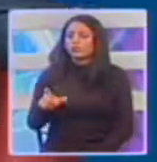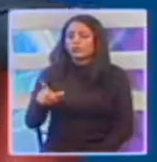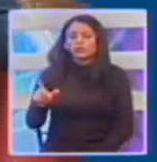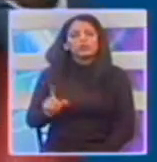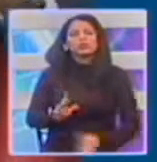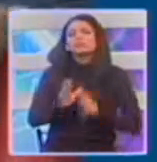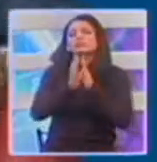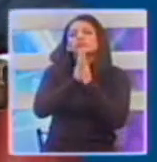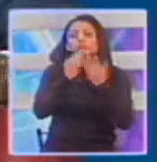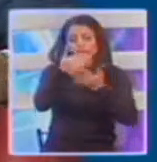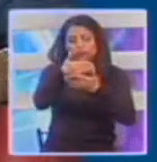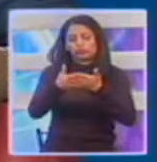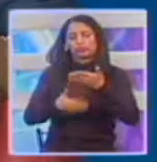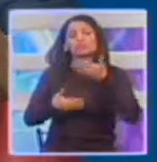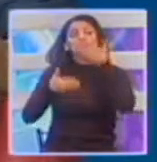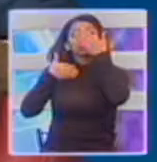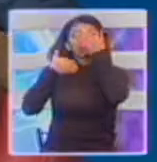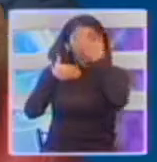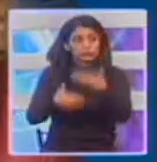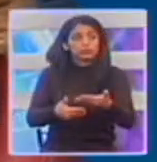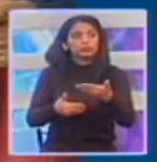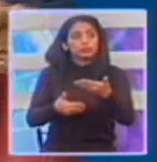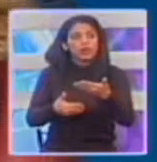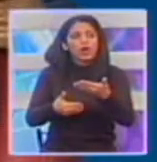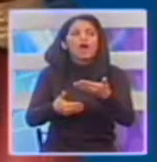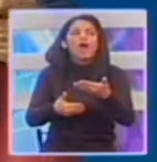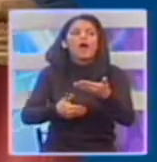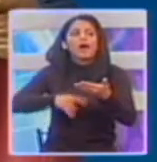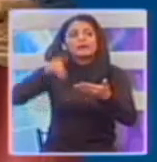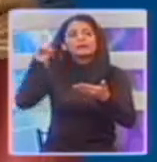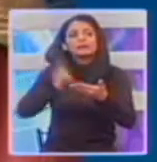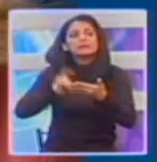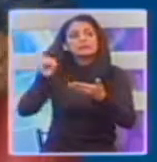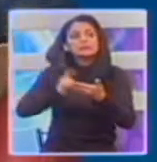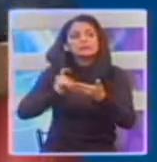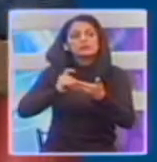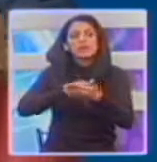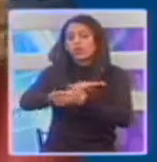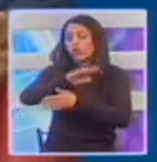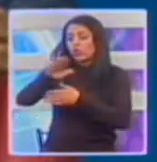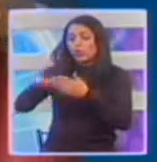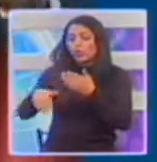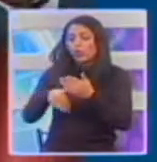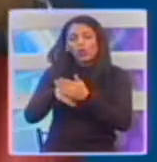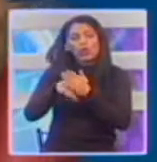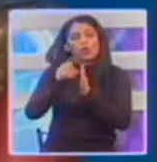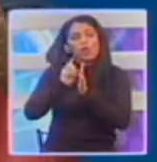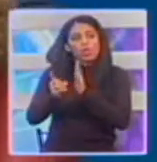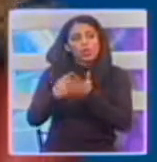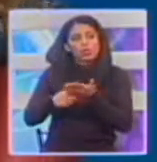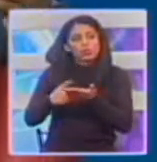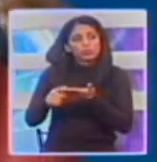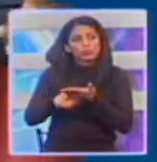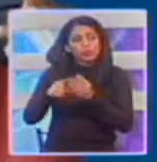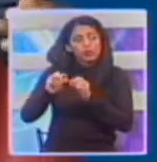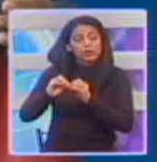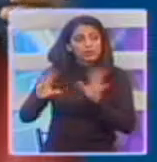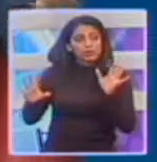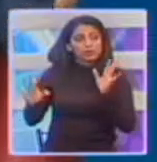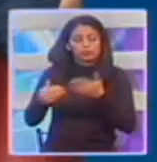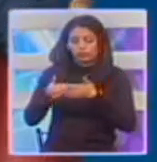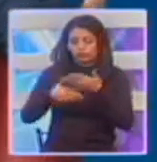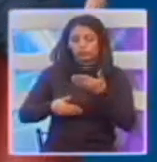solicitud valga la redundancia tiene que presentar la anunciación total de las pruebas es decir en ese pedido